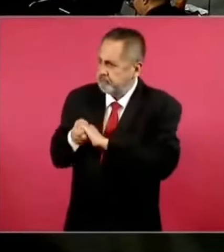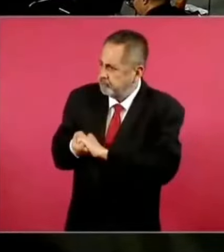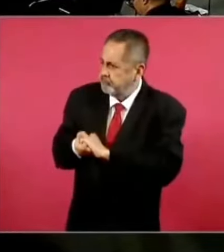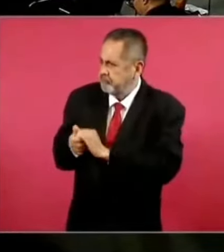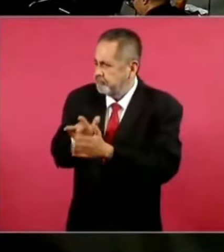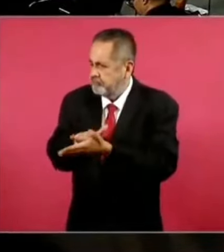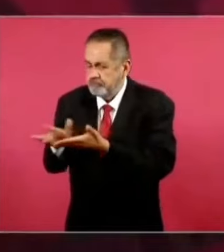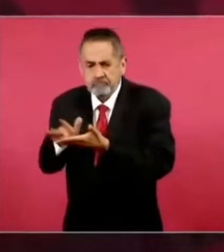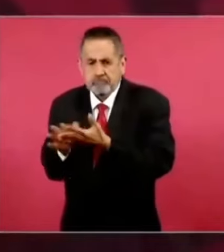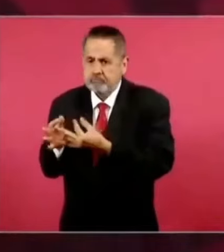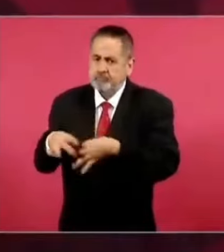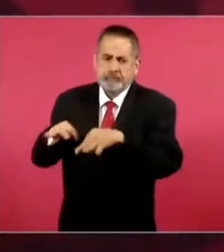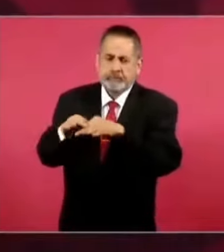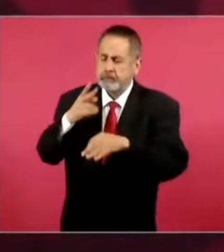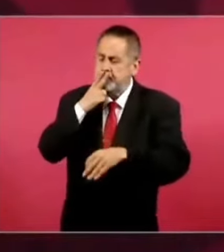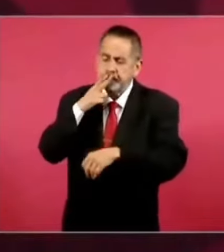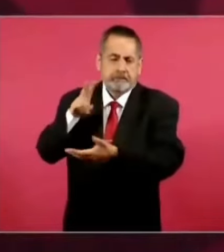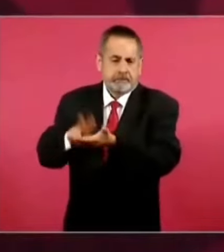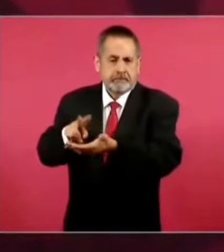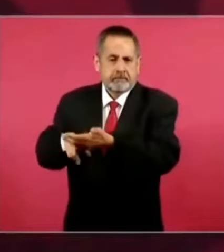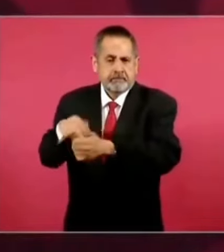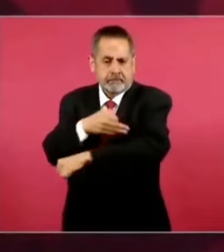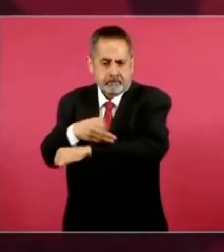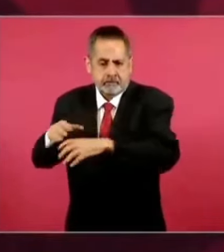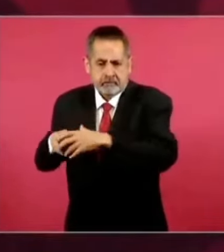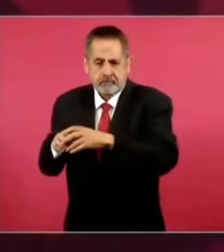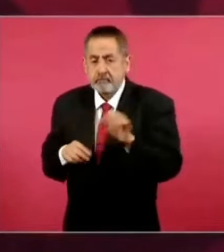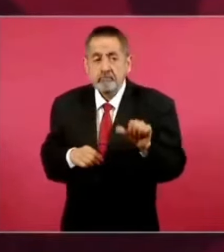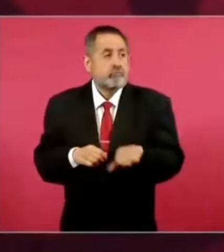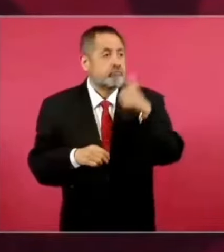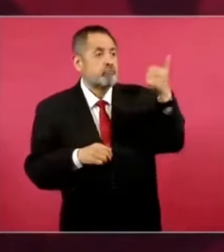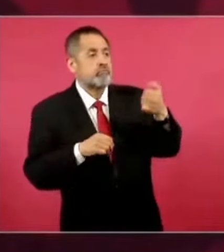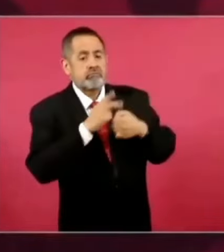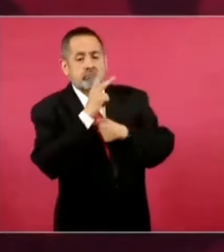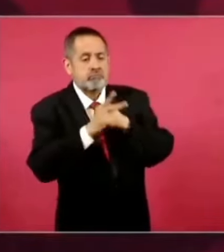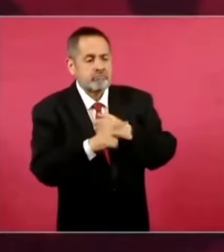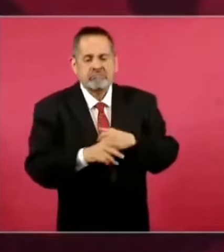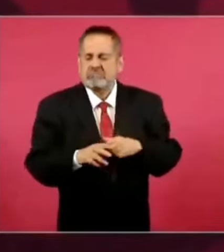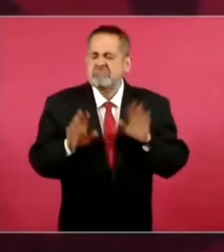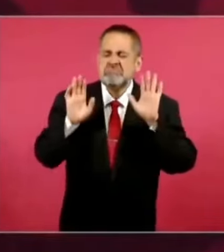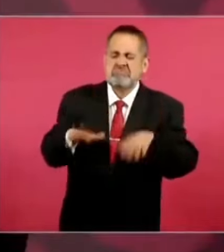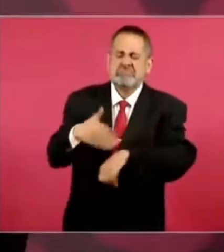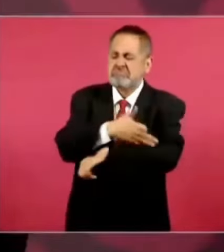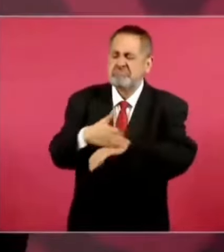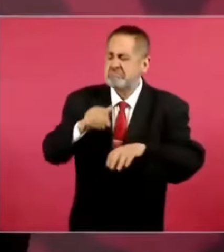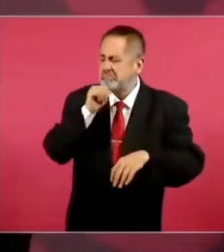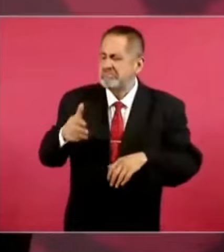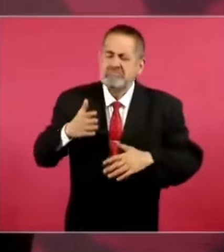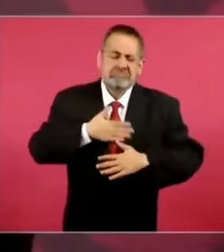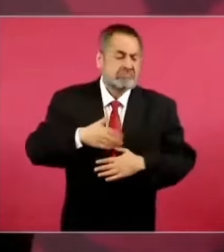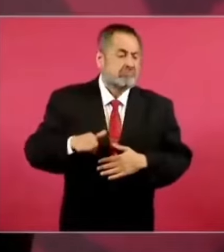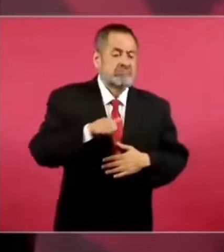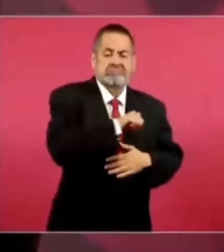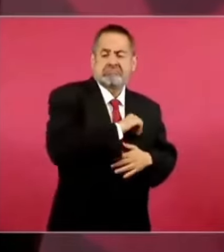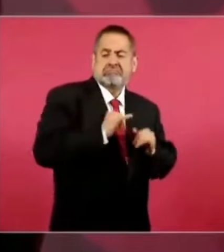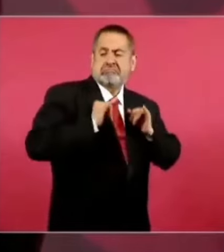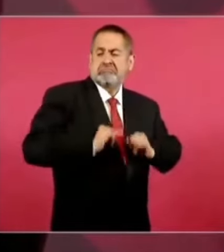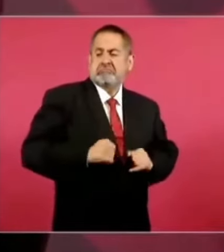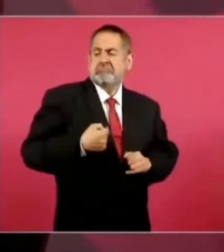no le dieron importancia y lo destruyeron por el individualismo, por el